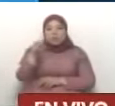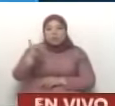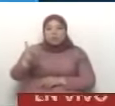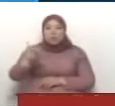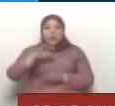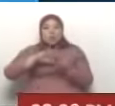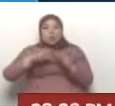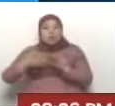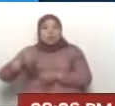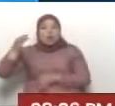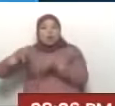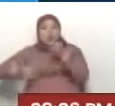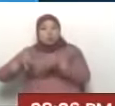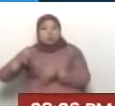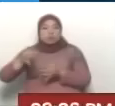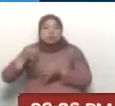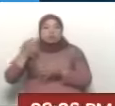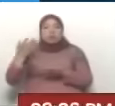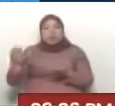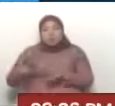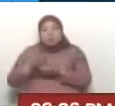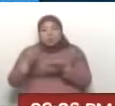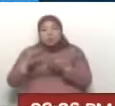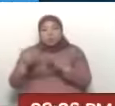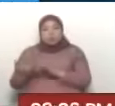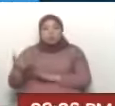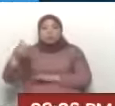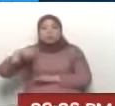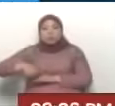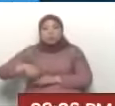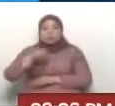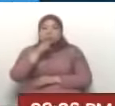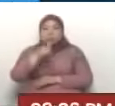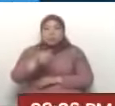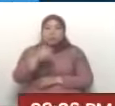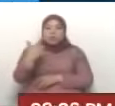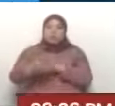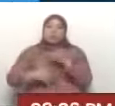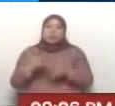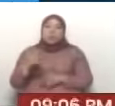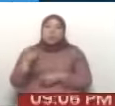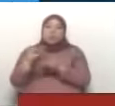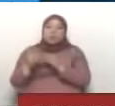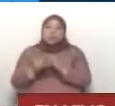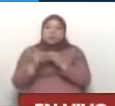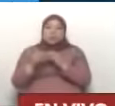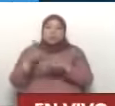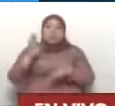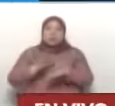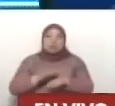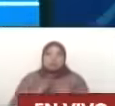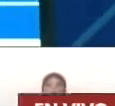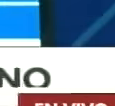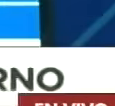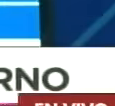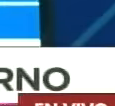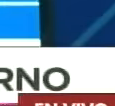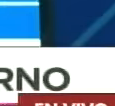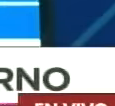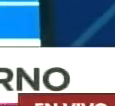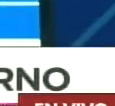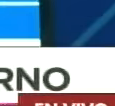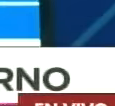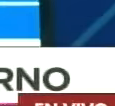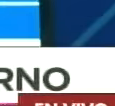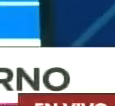Comunal del Consejo Comunal Rómulo Gallegos. Ella realizó la rehabilitación o solicitó, corrijo, la rehabilitación del CDI